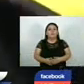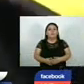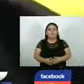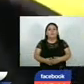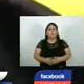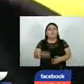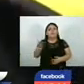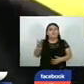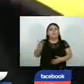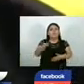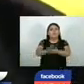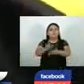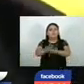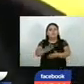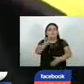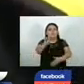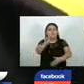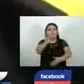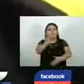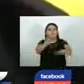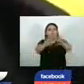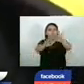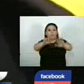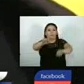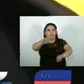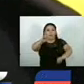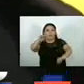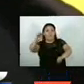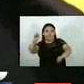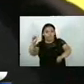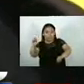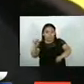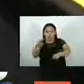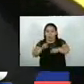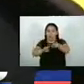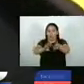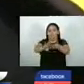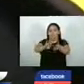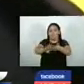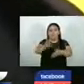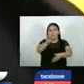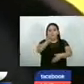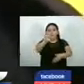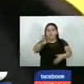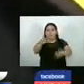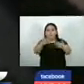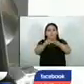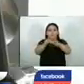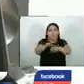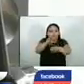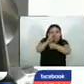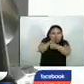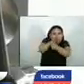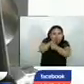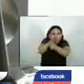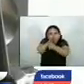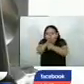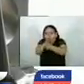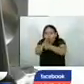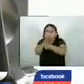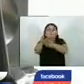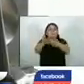A un costo de $148,000, 15 dispositivos para medir la velocidad en las carreteras